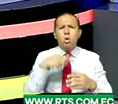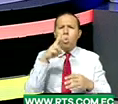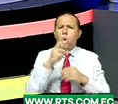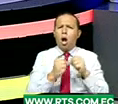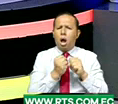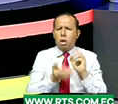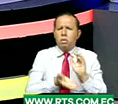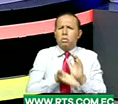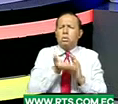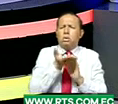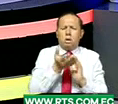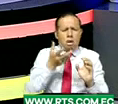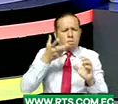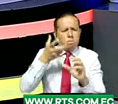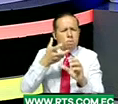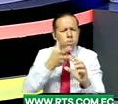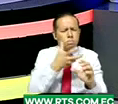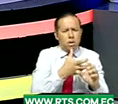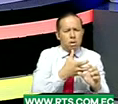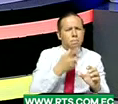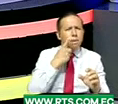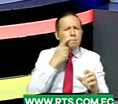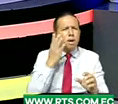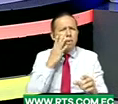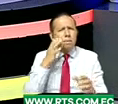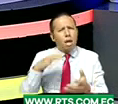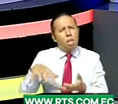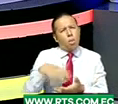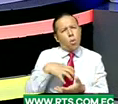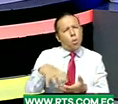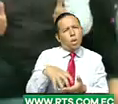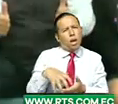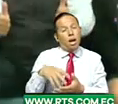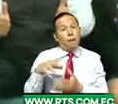el COVID-19. Expertos amplían ese tema.